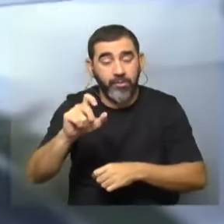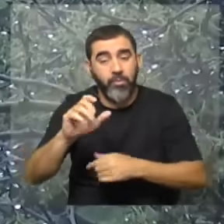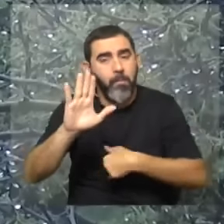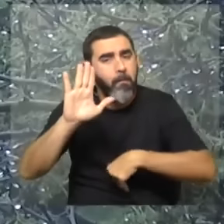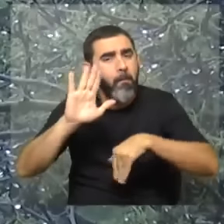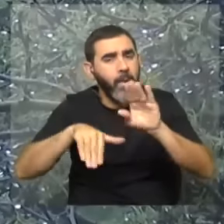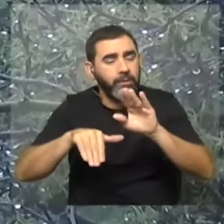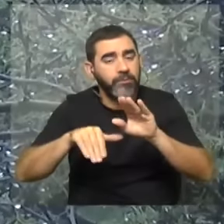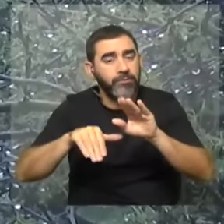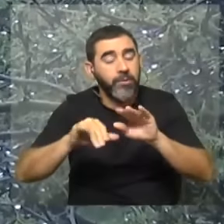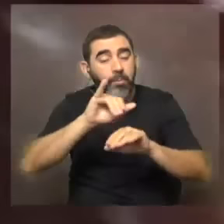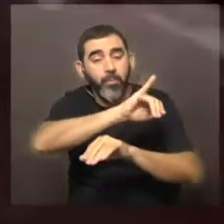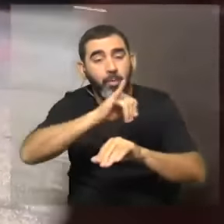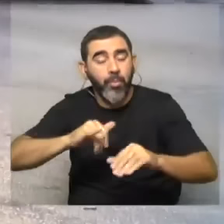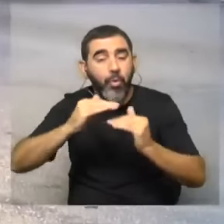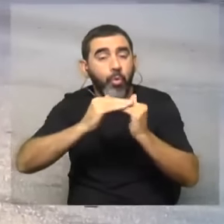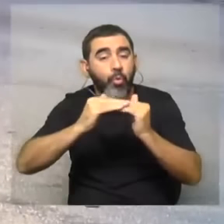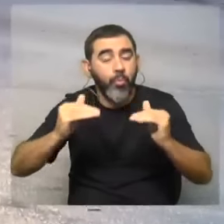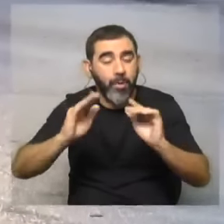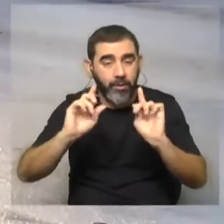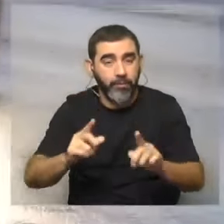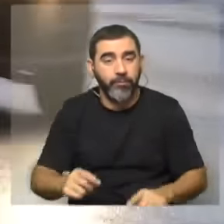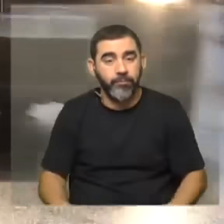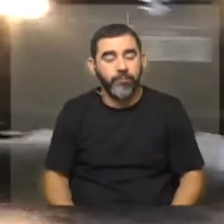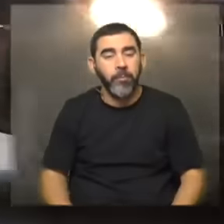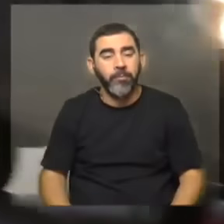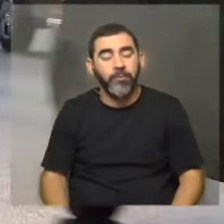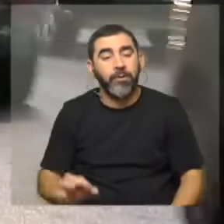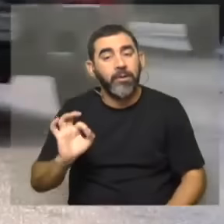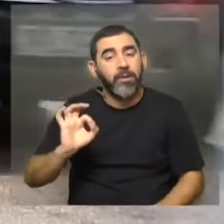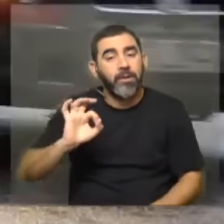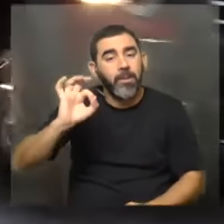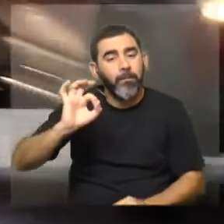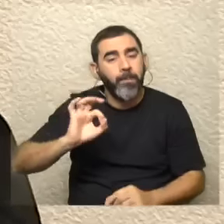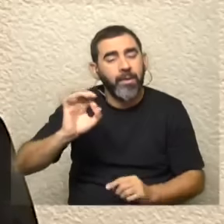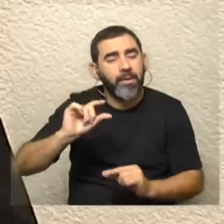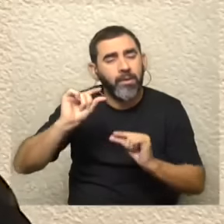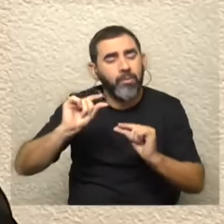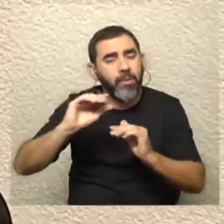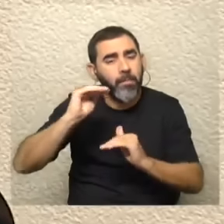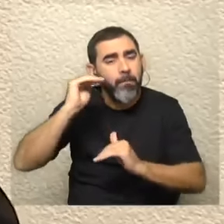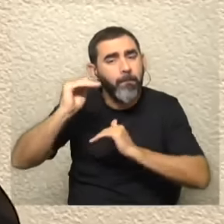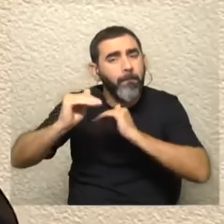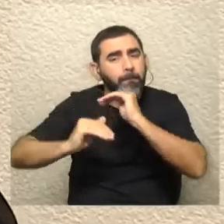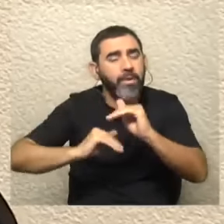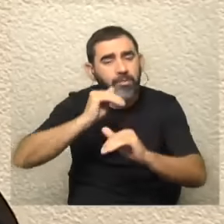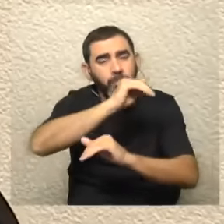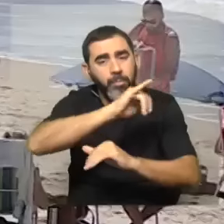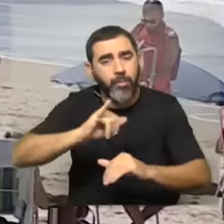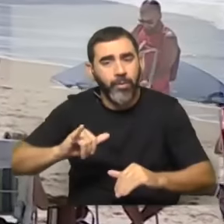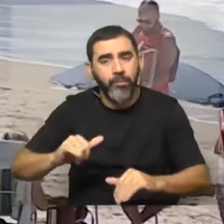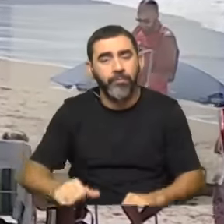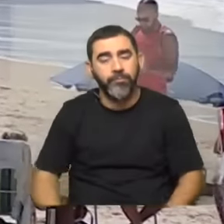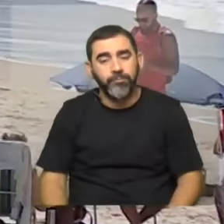mayores a los a la media normal mensual y temperaturas levemente por encima de lo